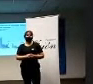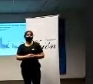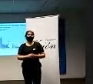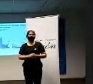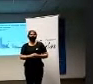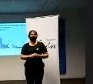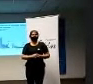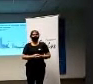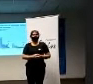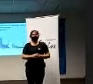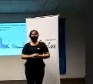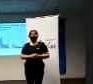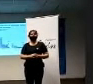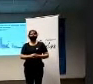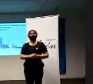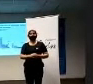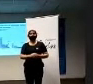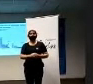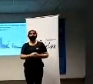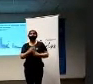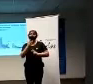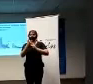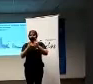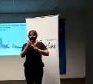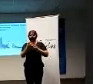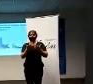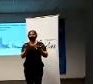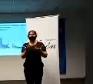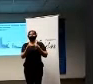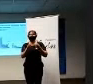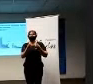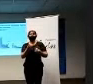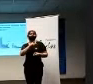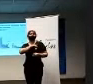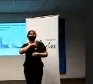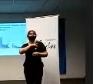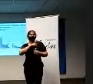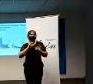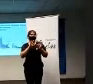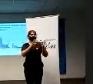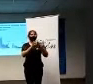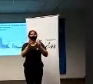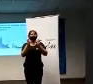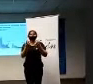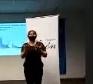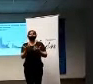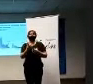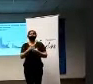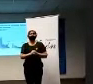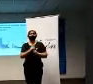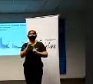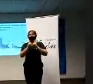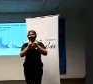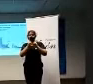Solo para mencionar también que estos casos afectaron también mucho al grupo pediátrico, que al principio de la pandemia no se vio tanto eso.